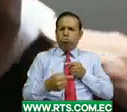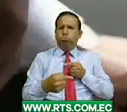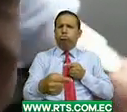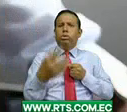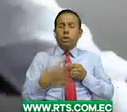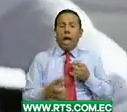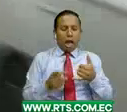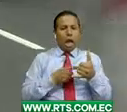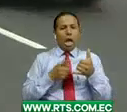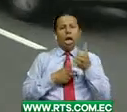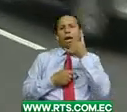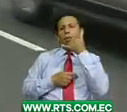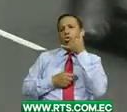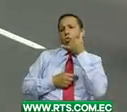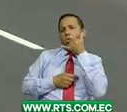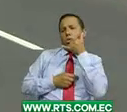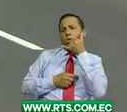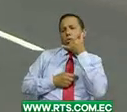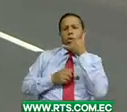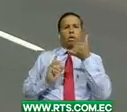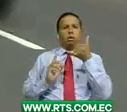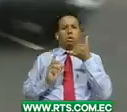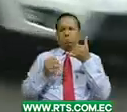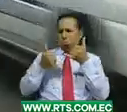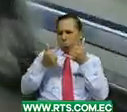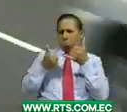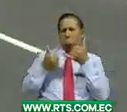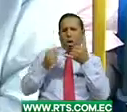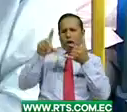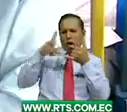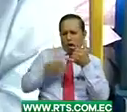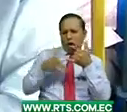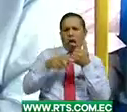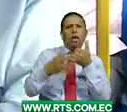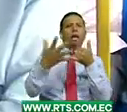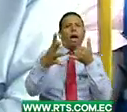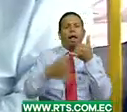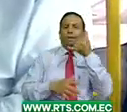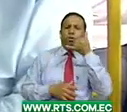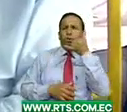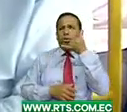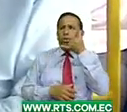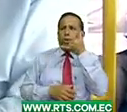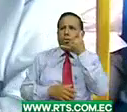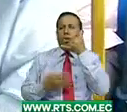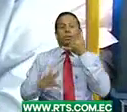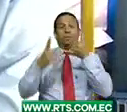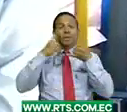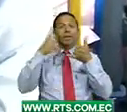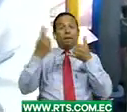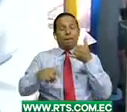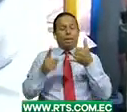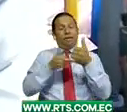videollamadas mientras el automotor circulaba por la vía Guayaquil-Salinas. Angie, te presento aquí al presidente. Hola Angie, ¿cómo estás? Qué